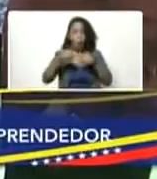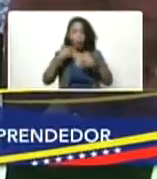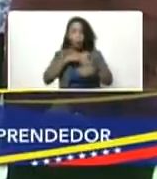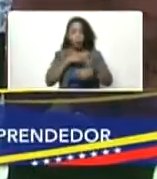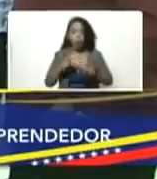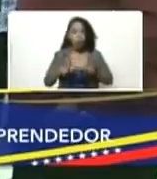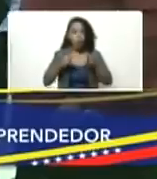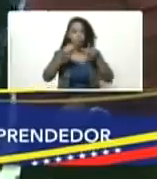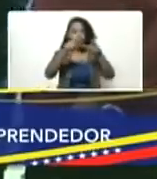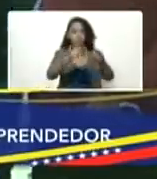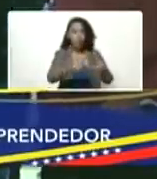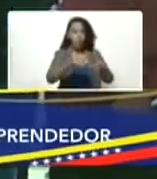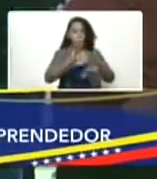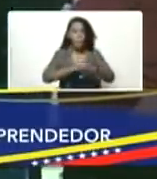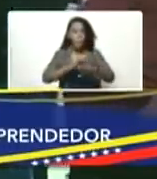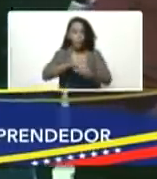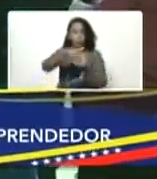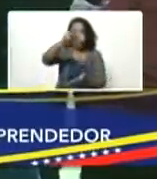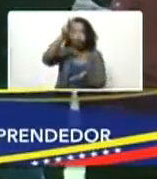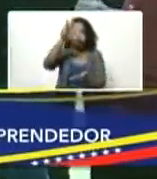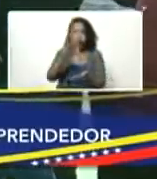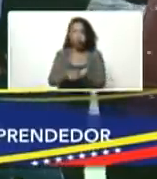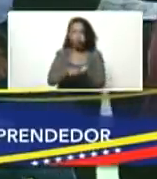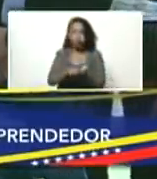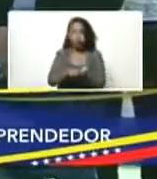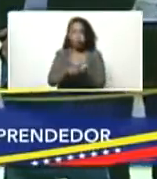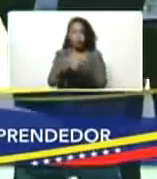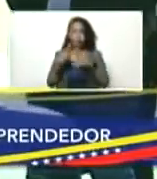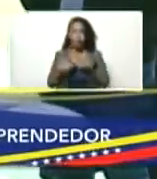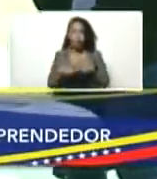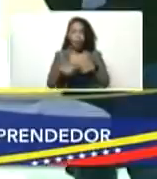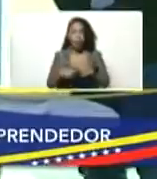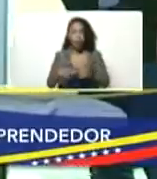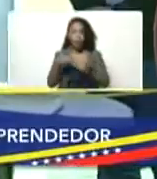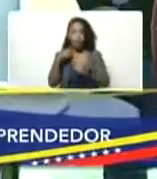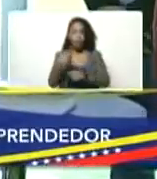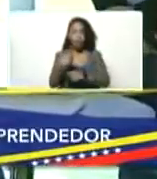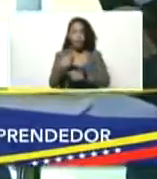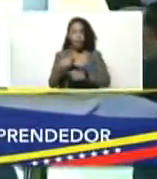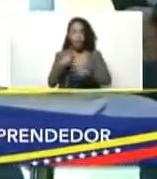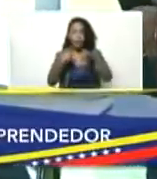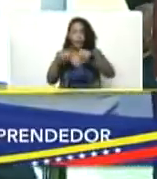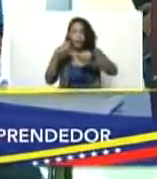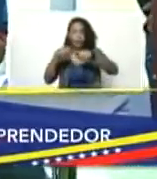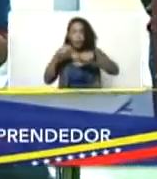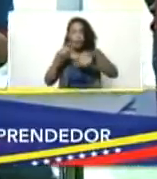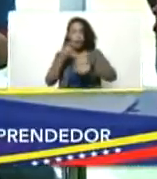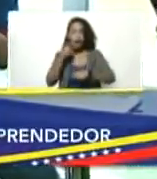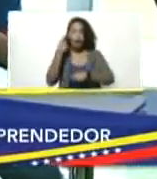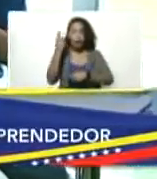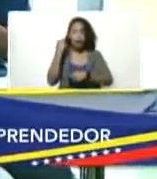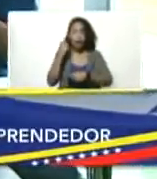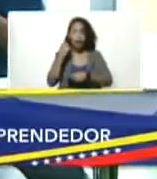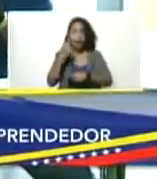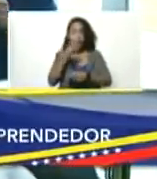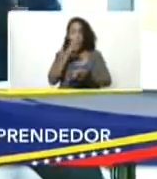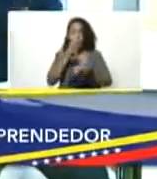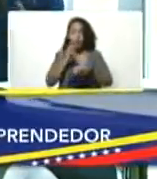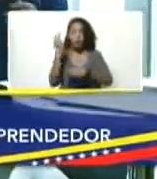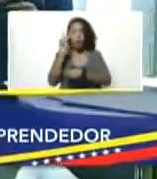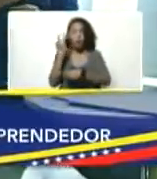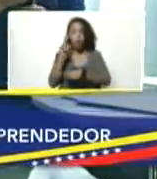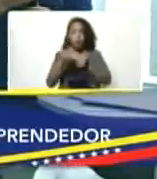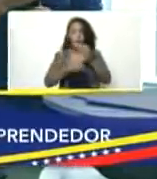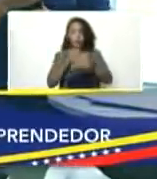un certificado por haber aprobado el taller de finanzas y marketing que se dictó ayer en el Banco de Venezuela.